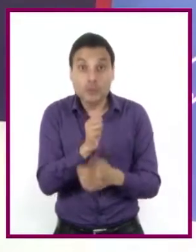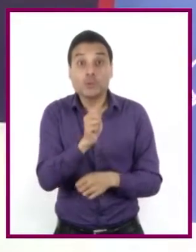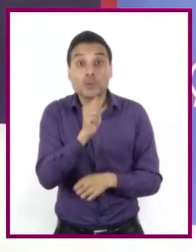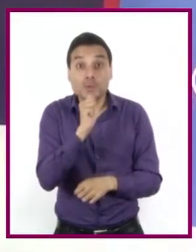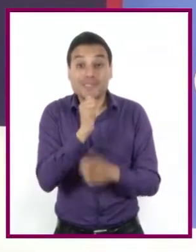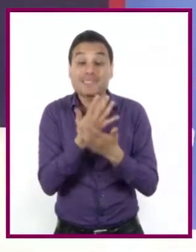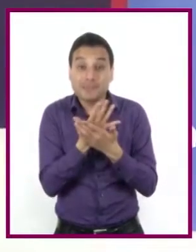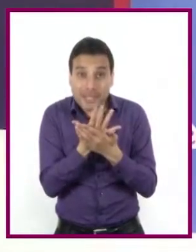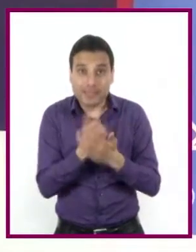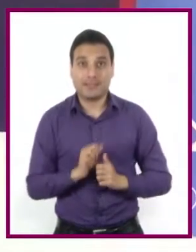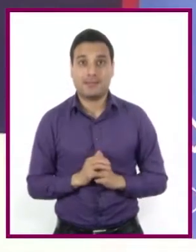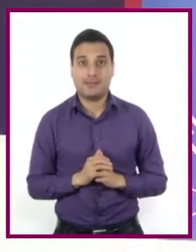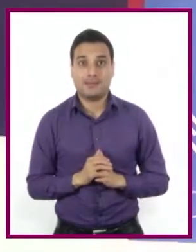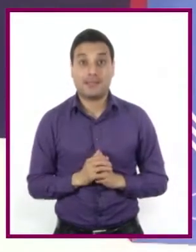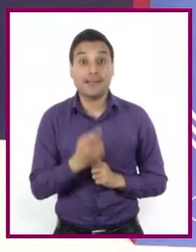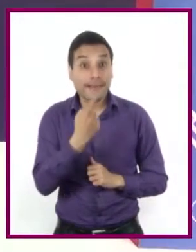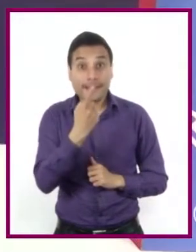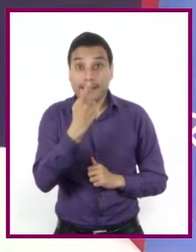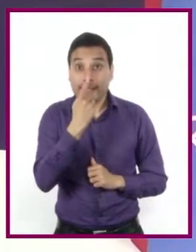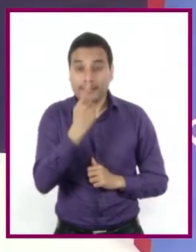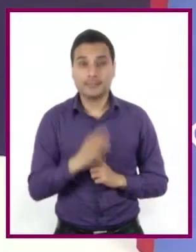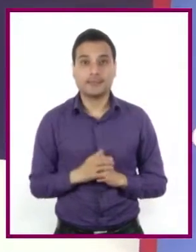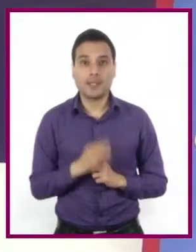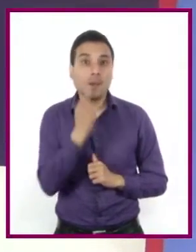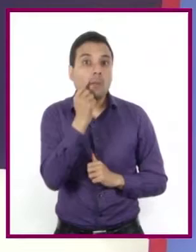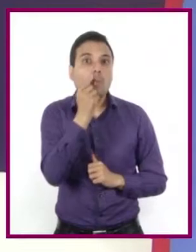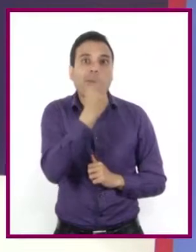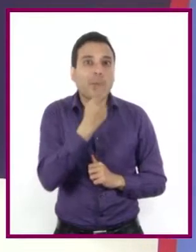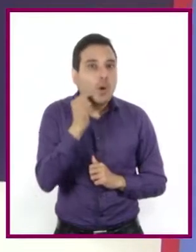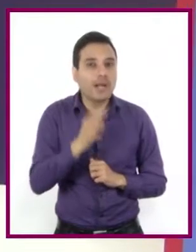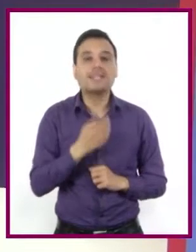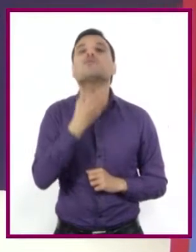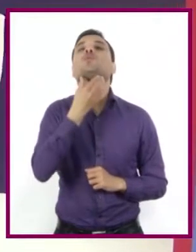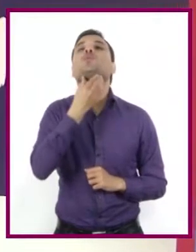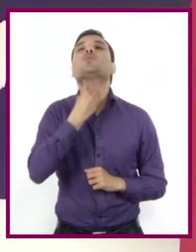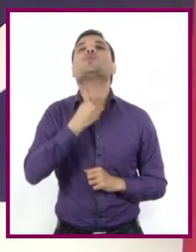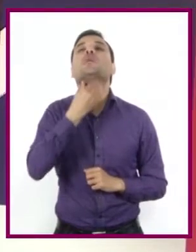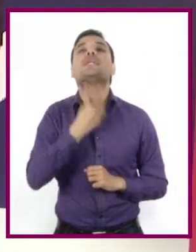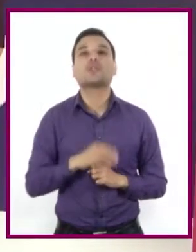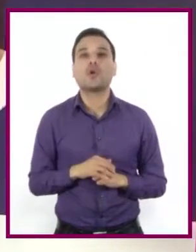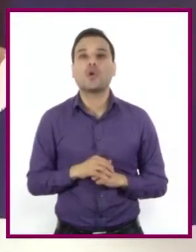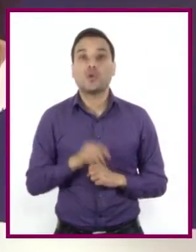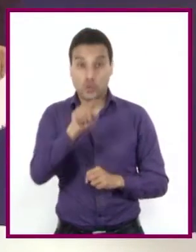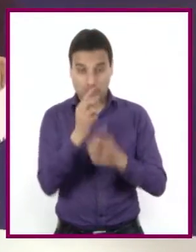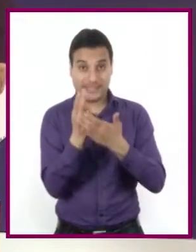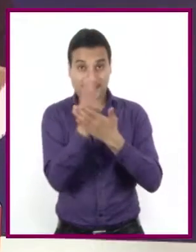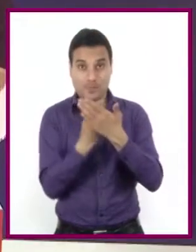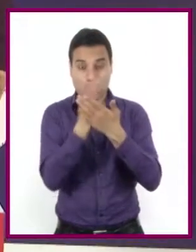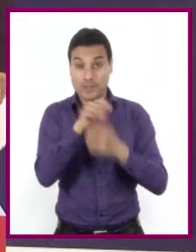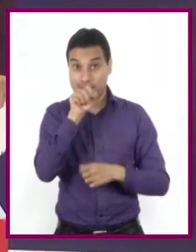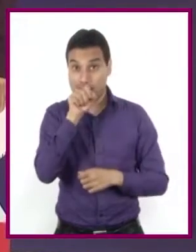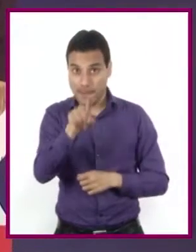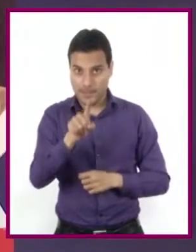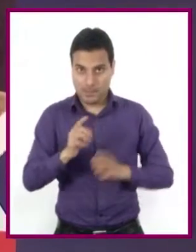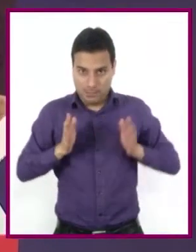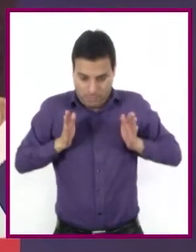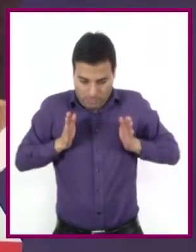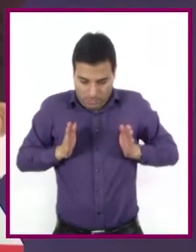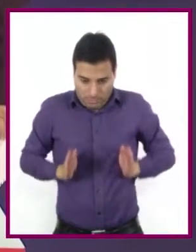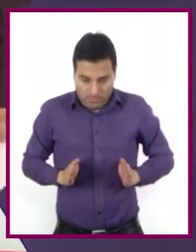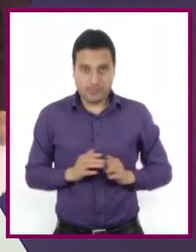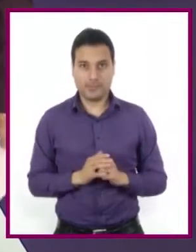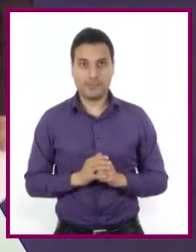no se puede ver. La nariz, la boca, el cuello. Vamos al tronco, con su vestimenta.